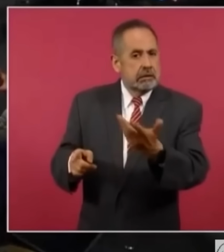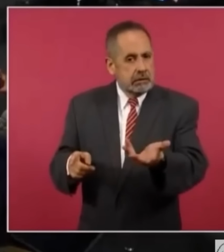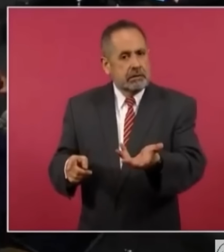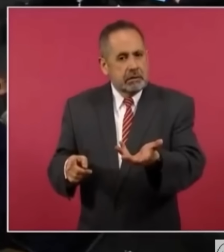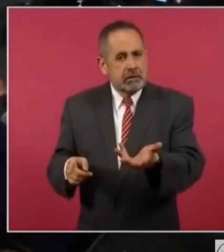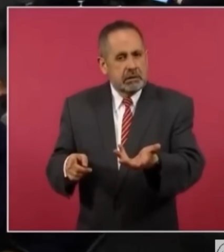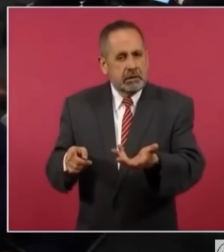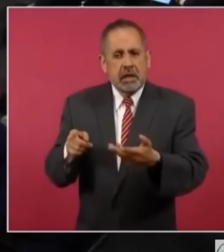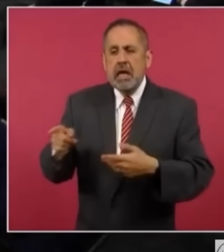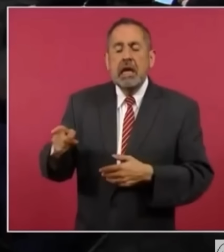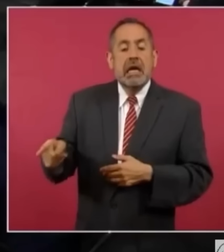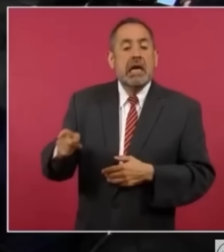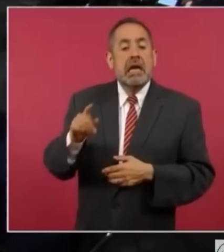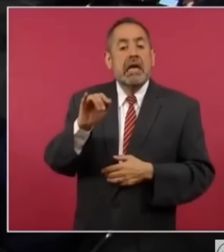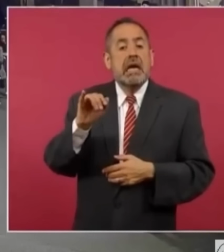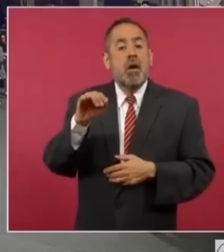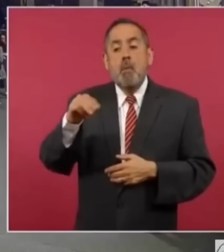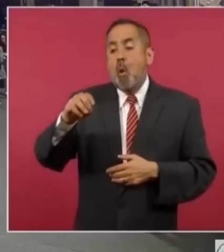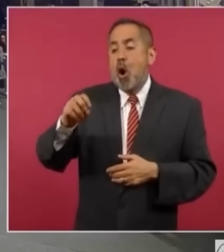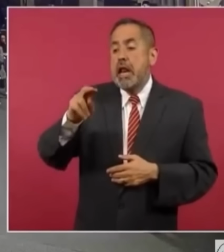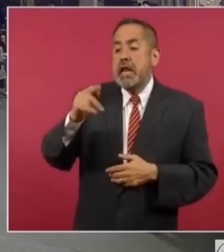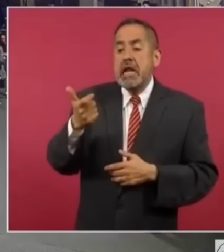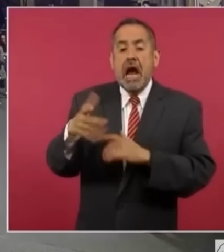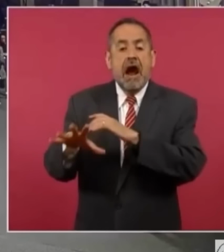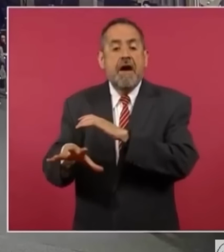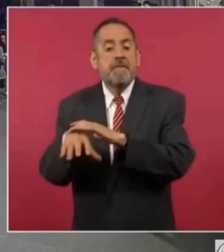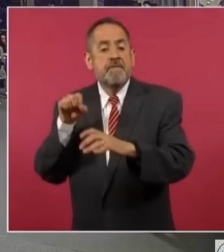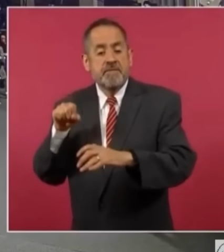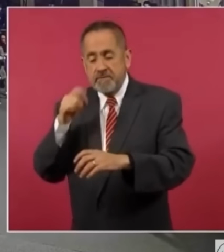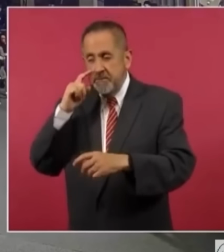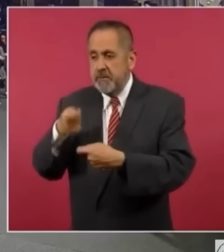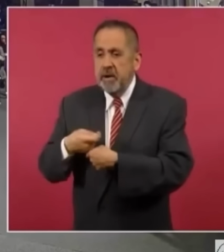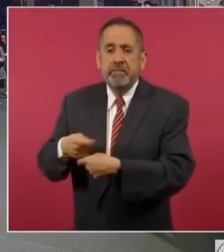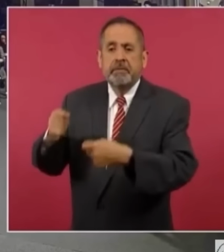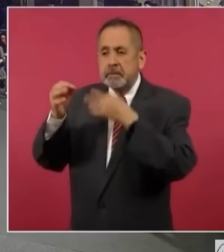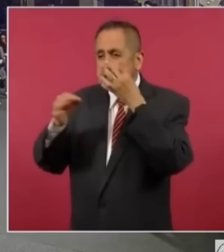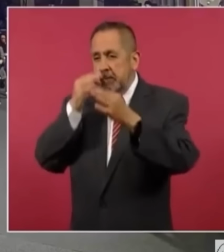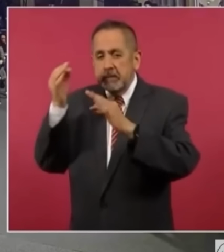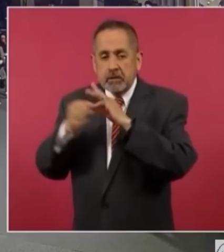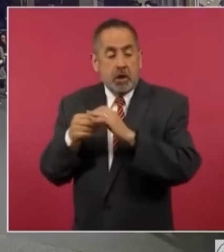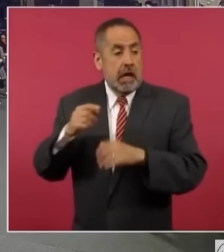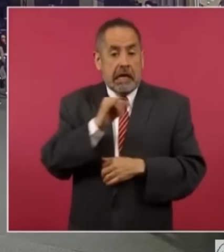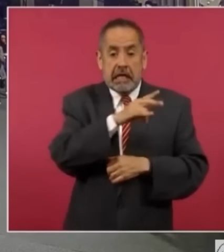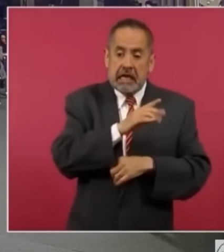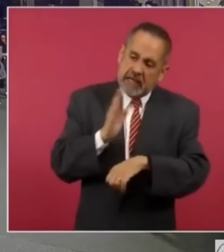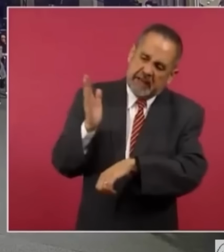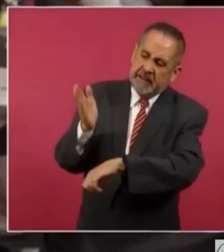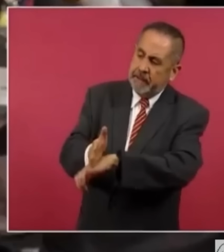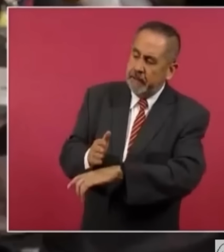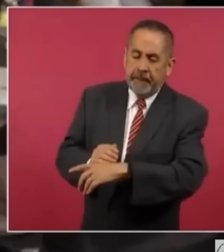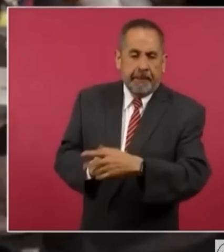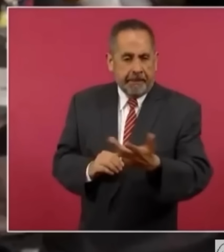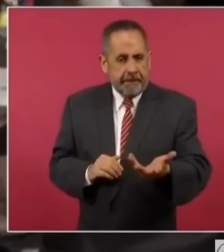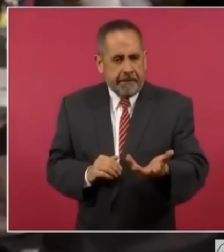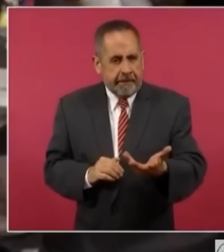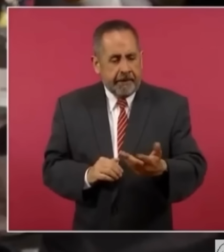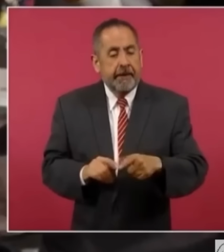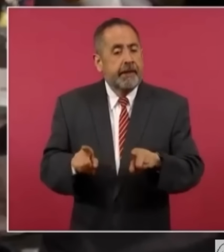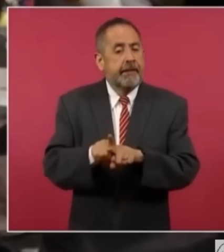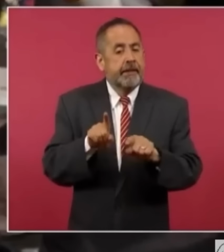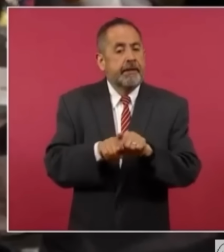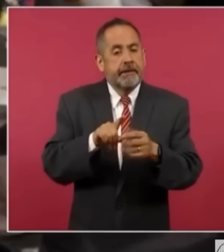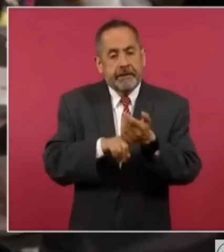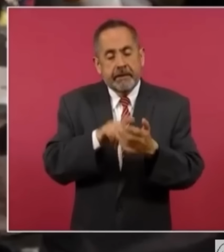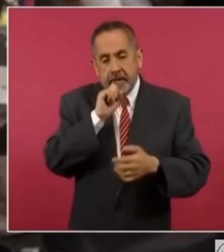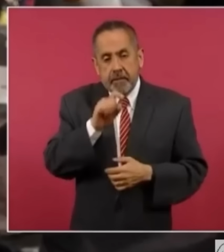gran cantidad de recursos para, en este caso, cuestiones de campañas para el partido, pero también critica el hecho de que se haga